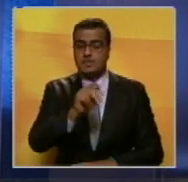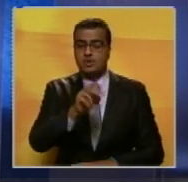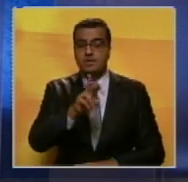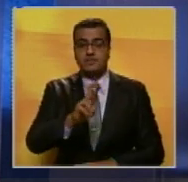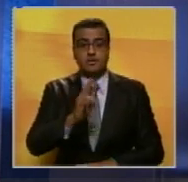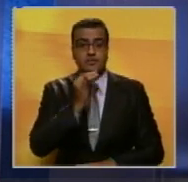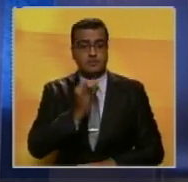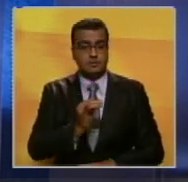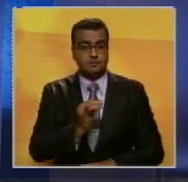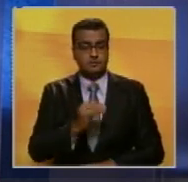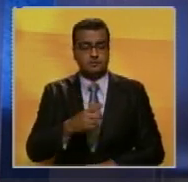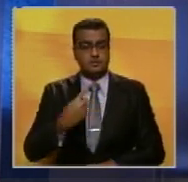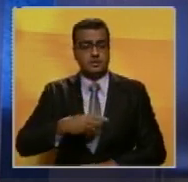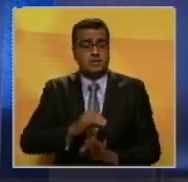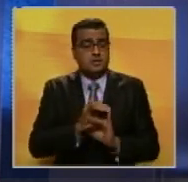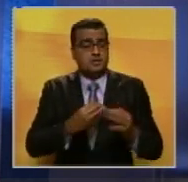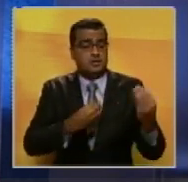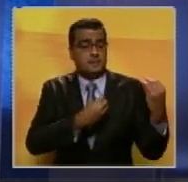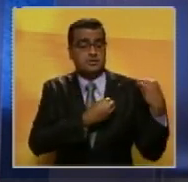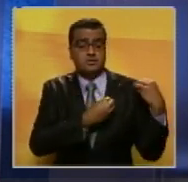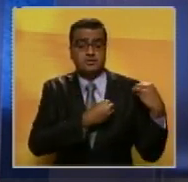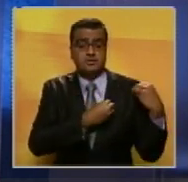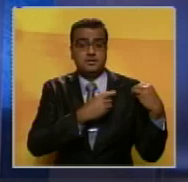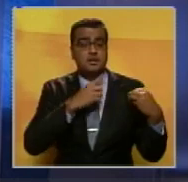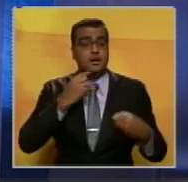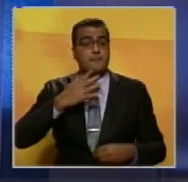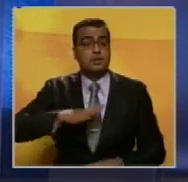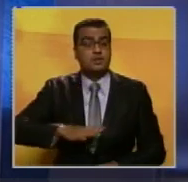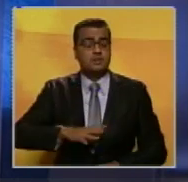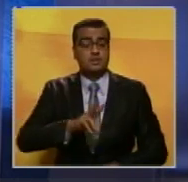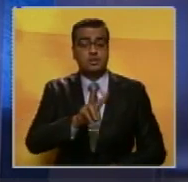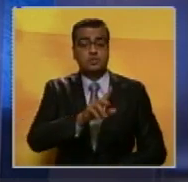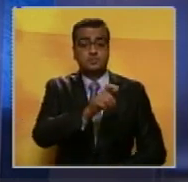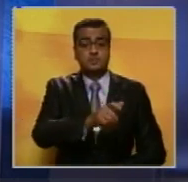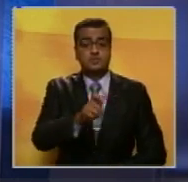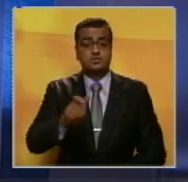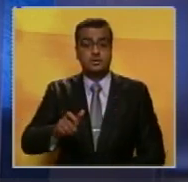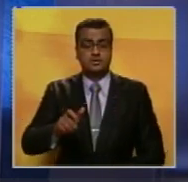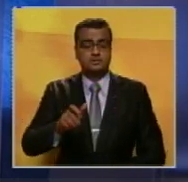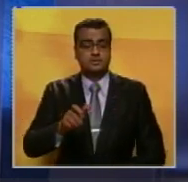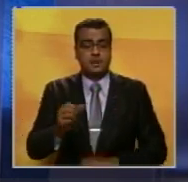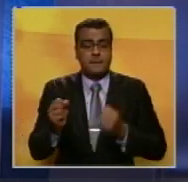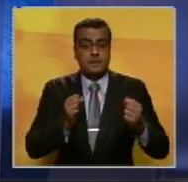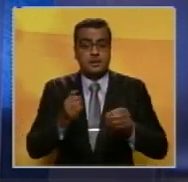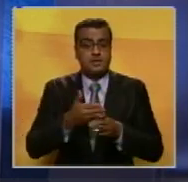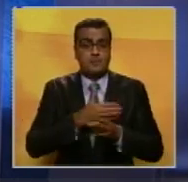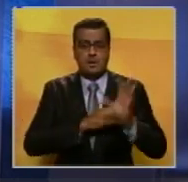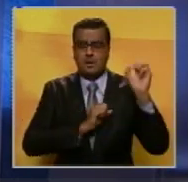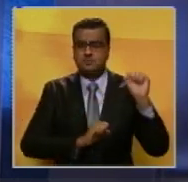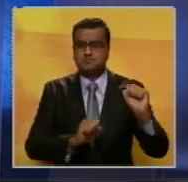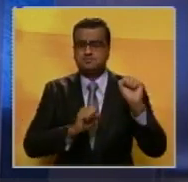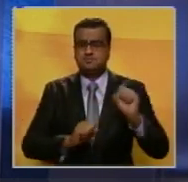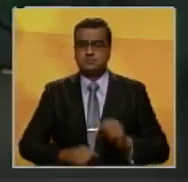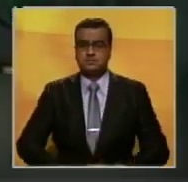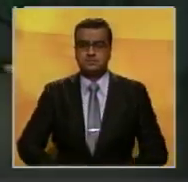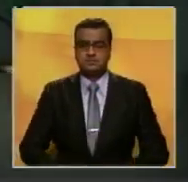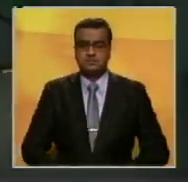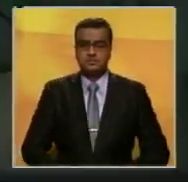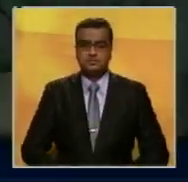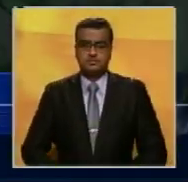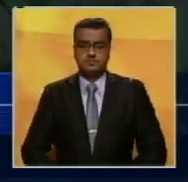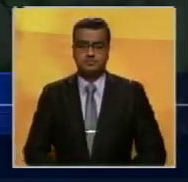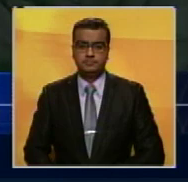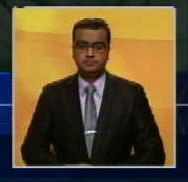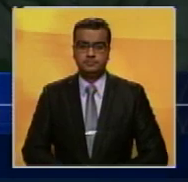Reverol, informó que tienen identificados a los responsables del asesinato de 2 personas en el estado Mérida tras manifestaciones. El primer